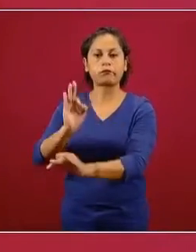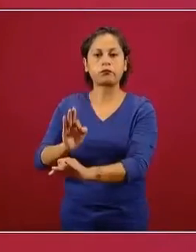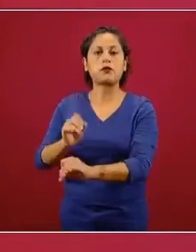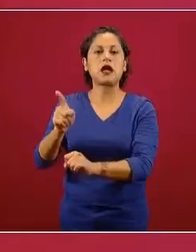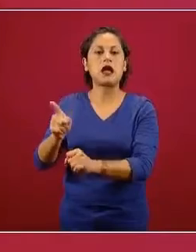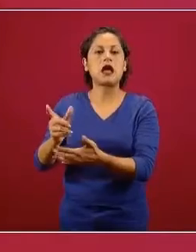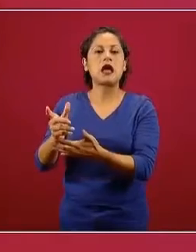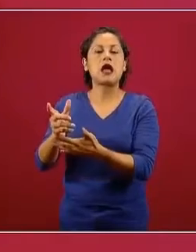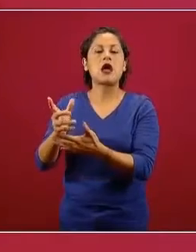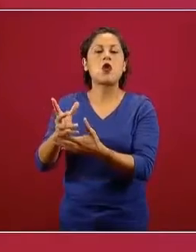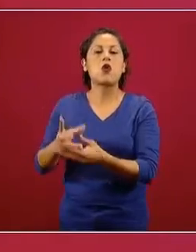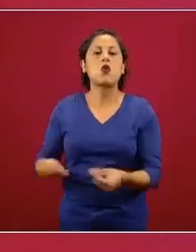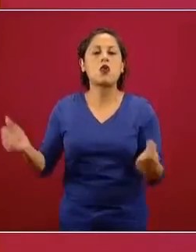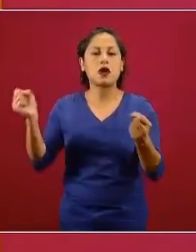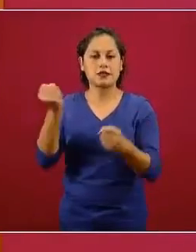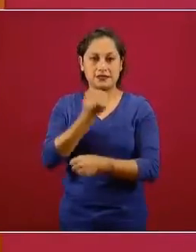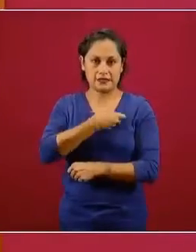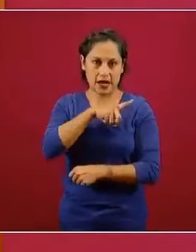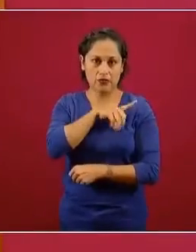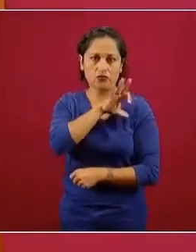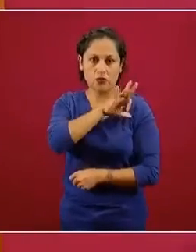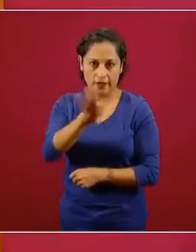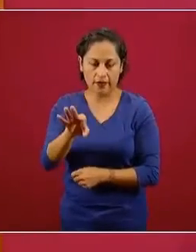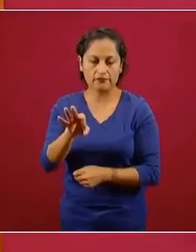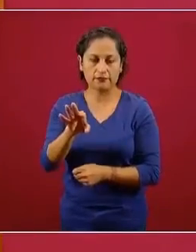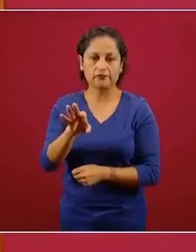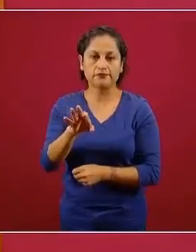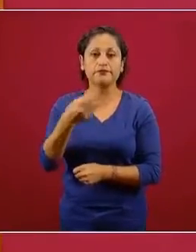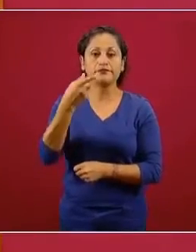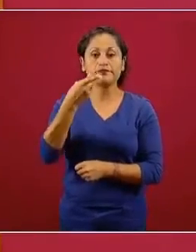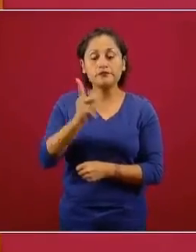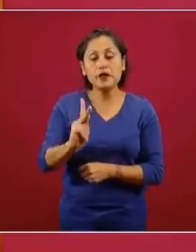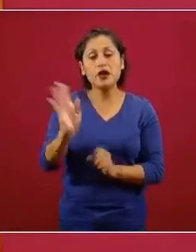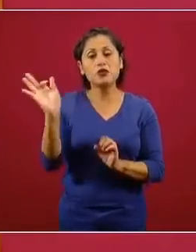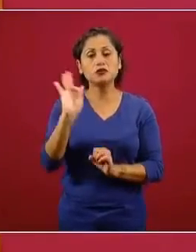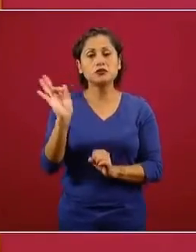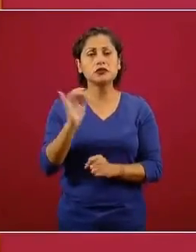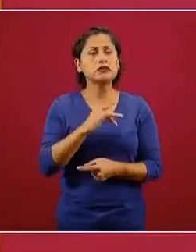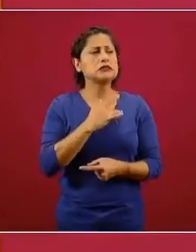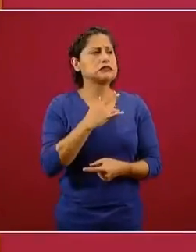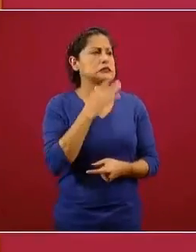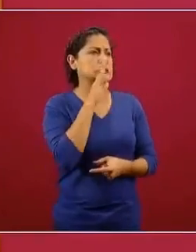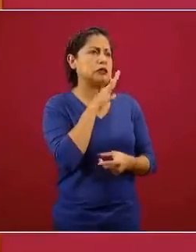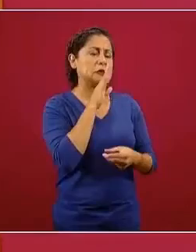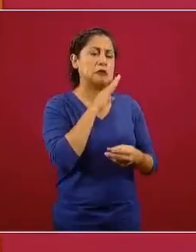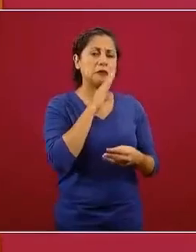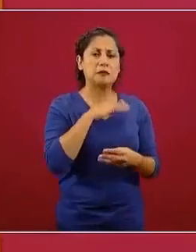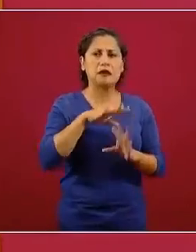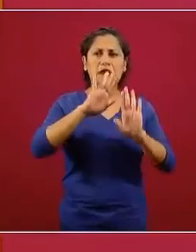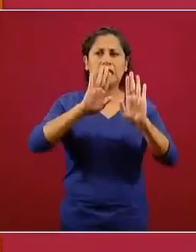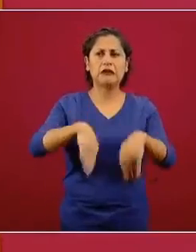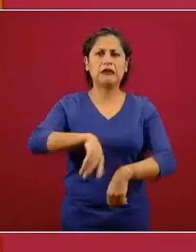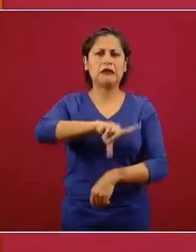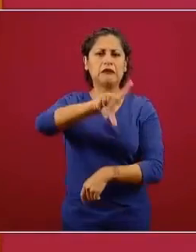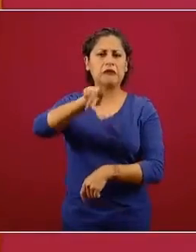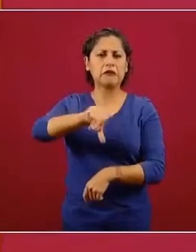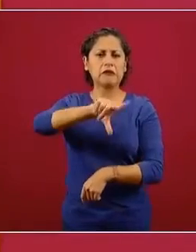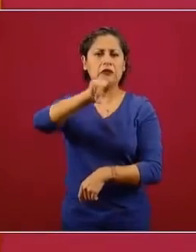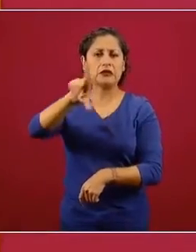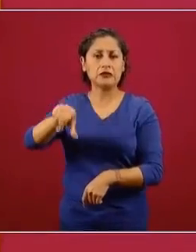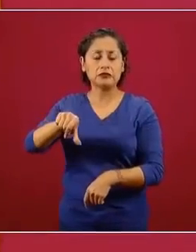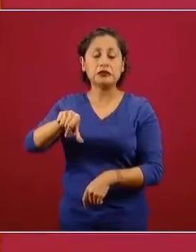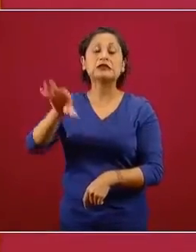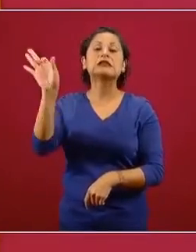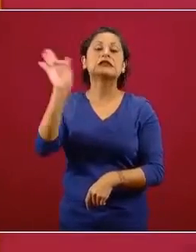se complica o se espera demasiado y no va al hospital para que se hagan estos monitoreos, entonces puede ser que llegue demasiado